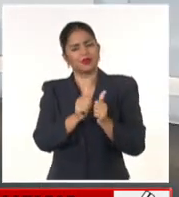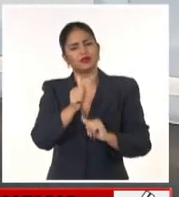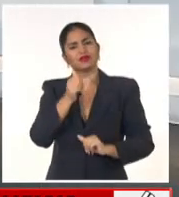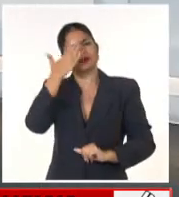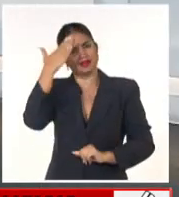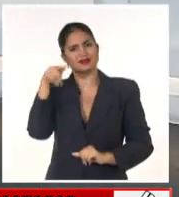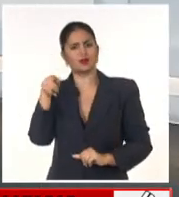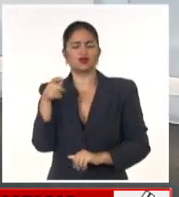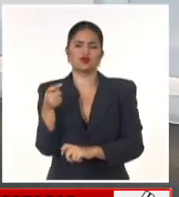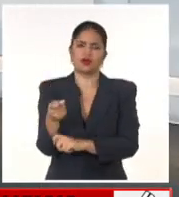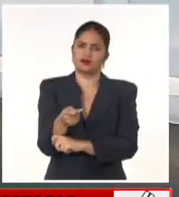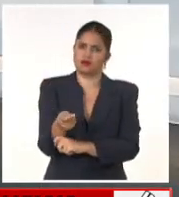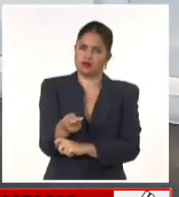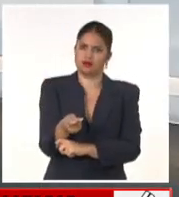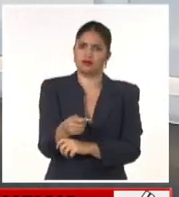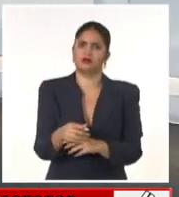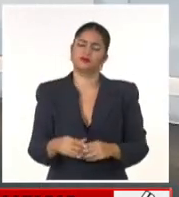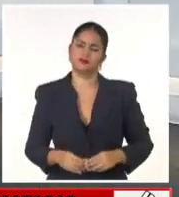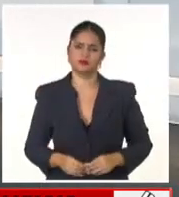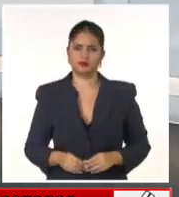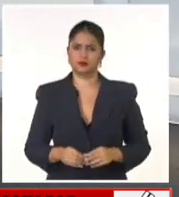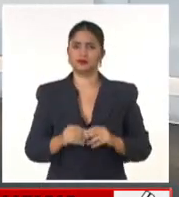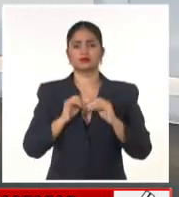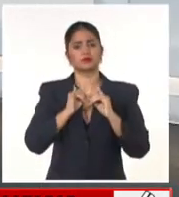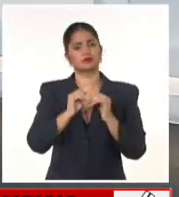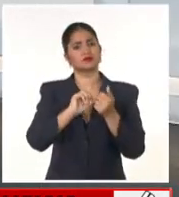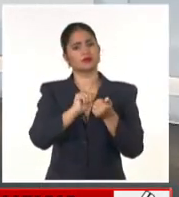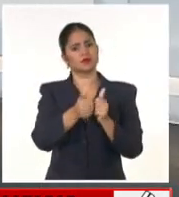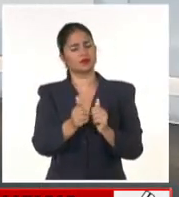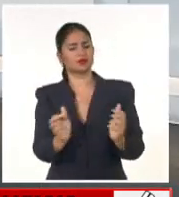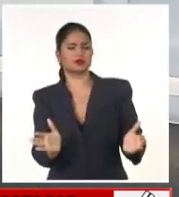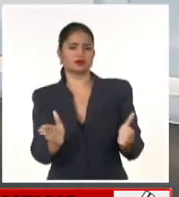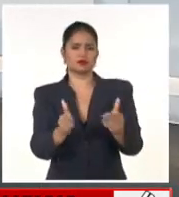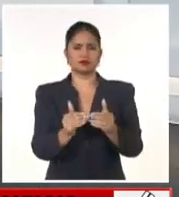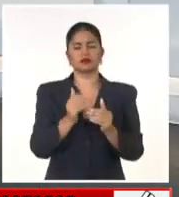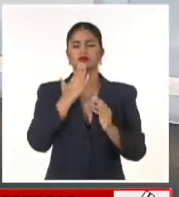Así es, y con este homenaje concluimos los deportes. Muy buenas tardes.